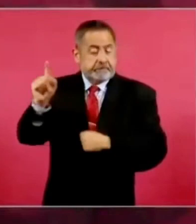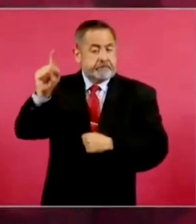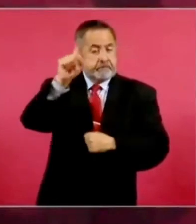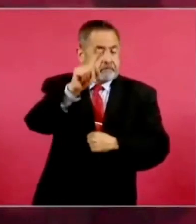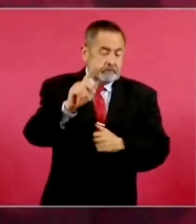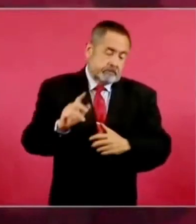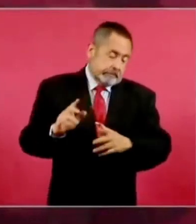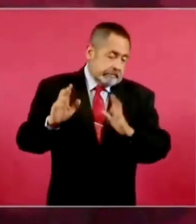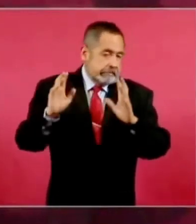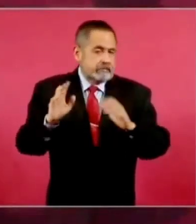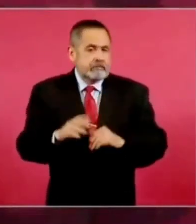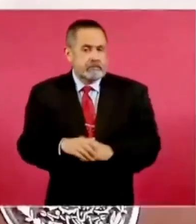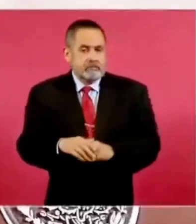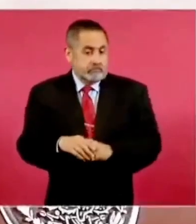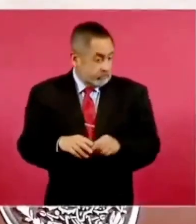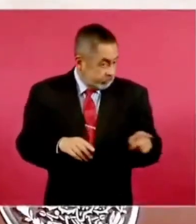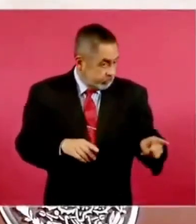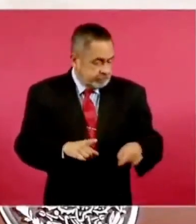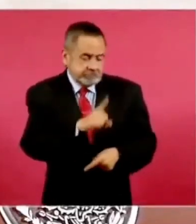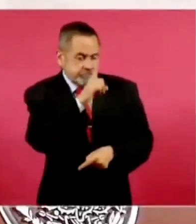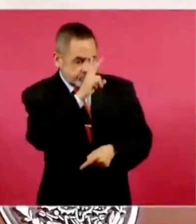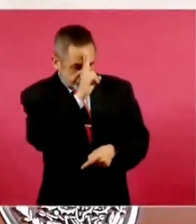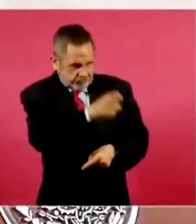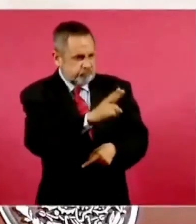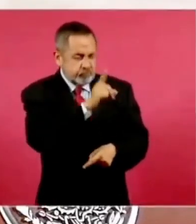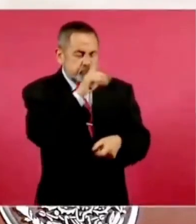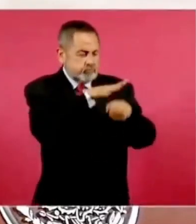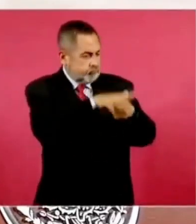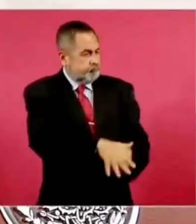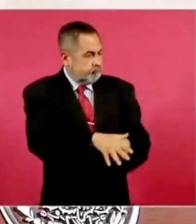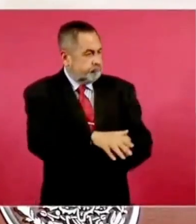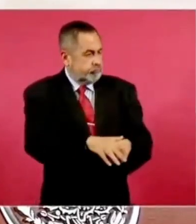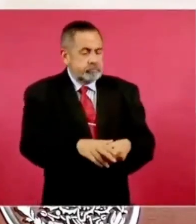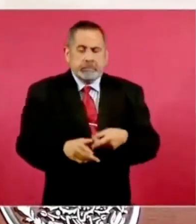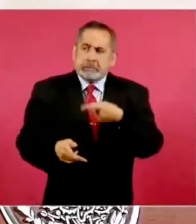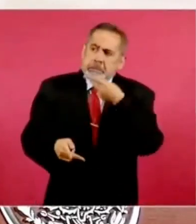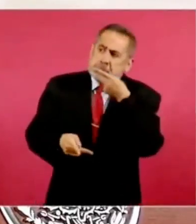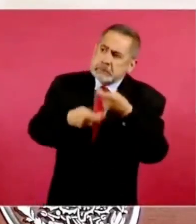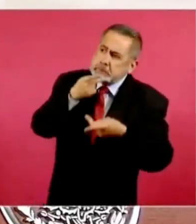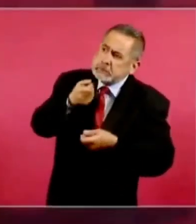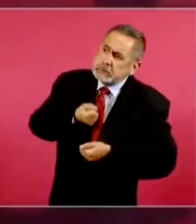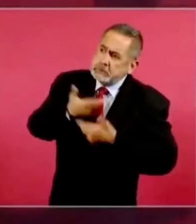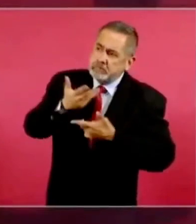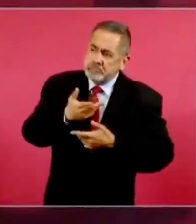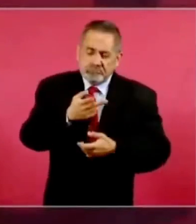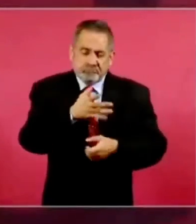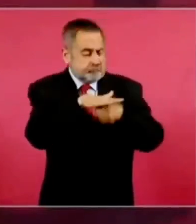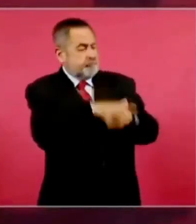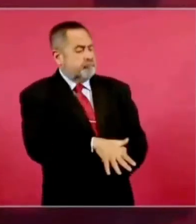donde, bueno, se reprime a los que se manifiestan.